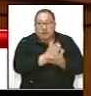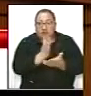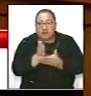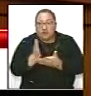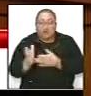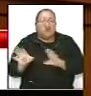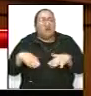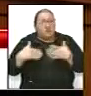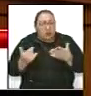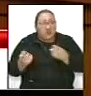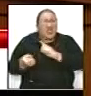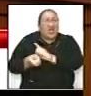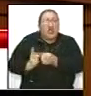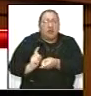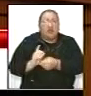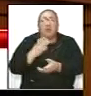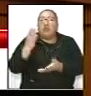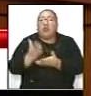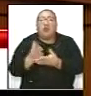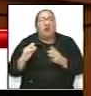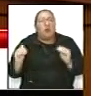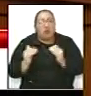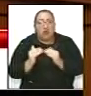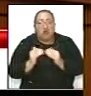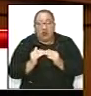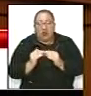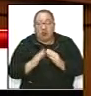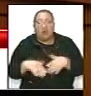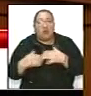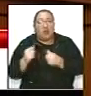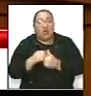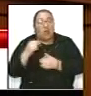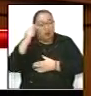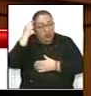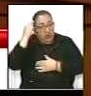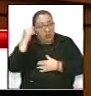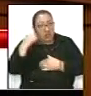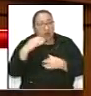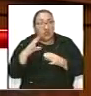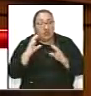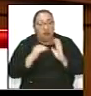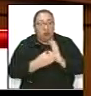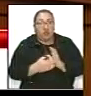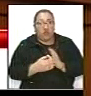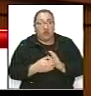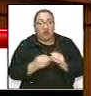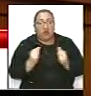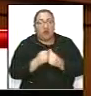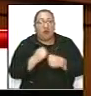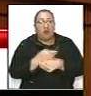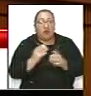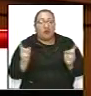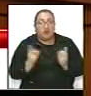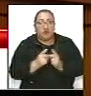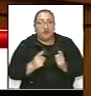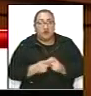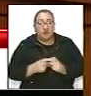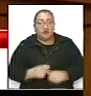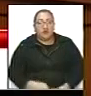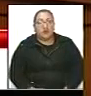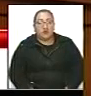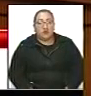hagan posible revertir las desigualdades y lograr que la política pública se materialice en medidas concretas que